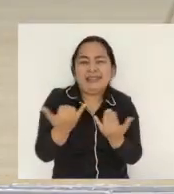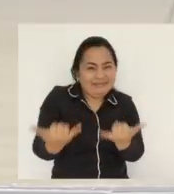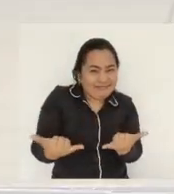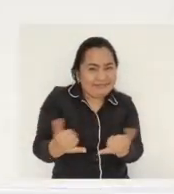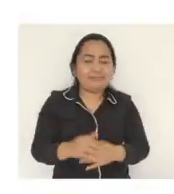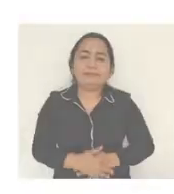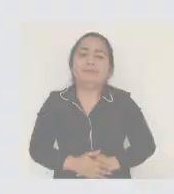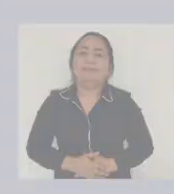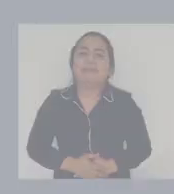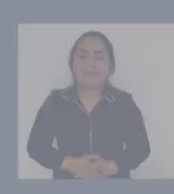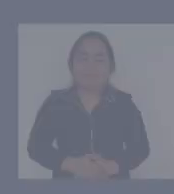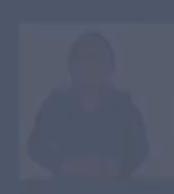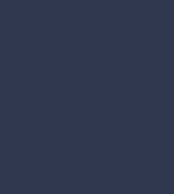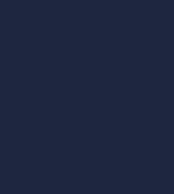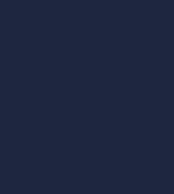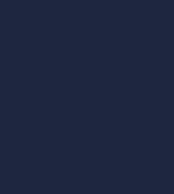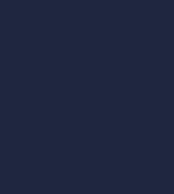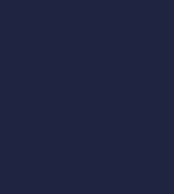hacer?